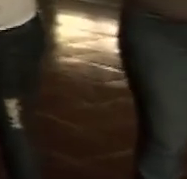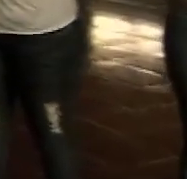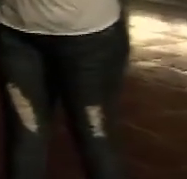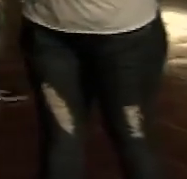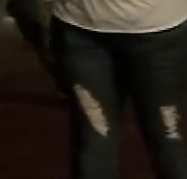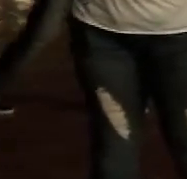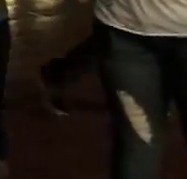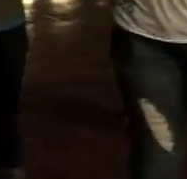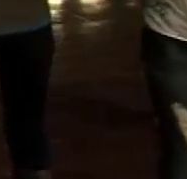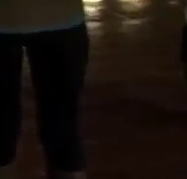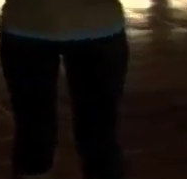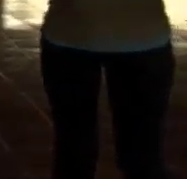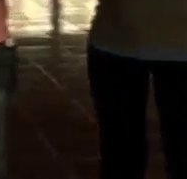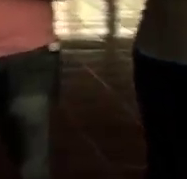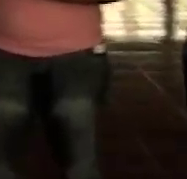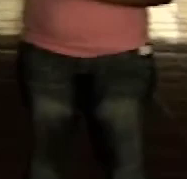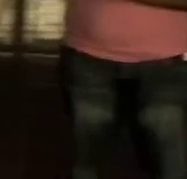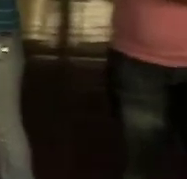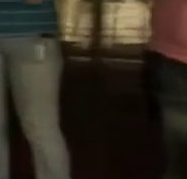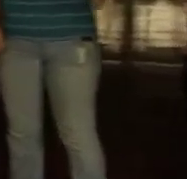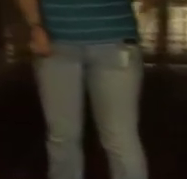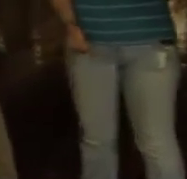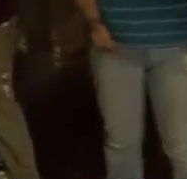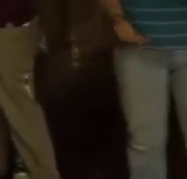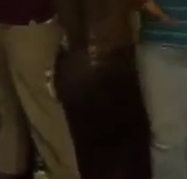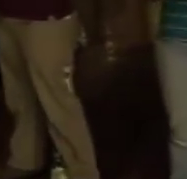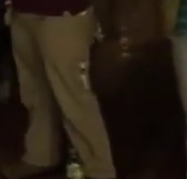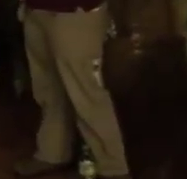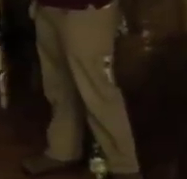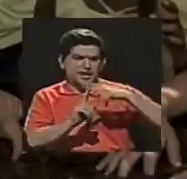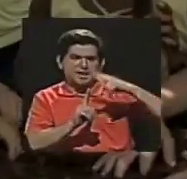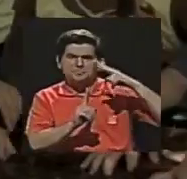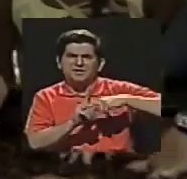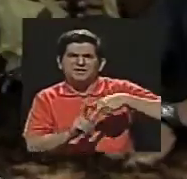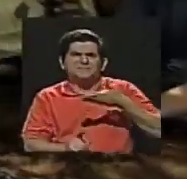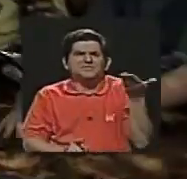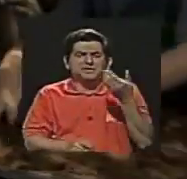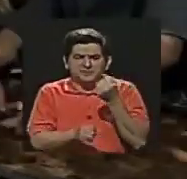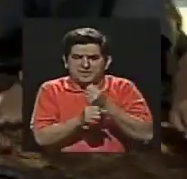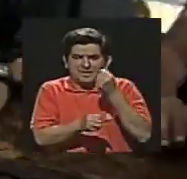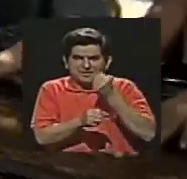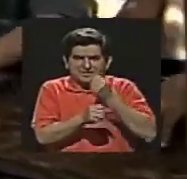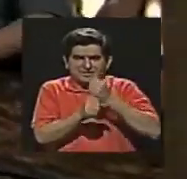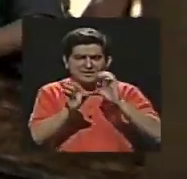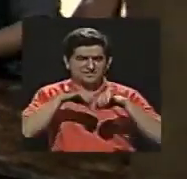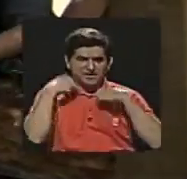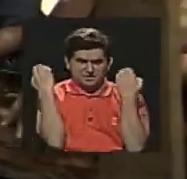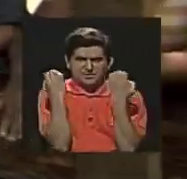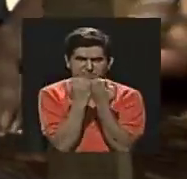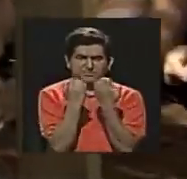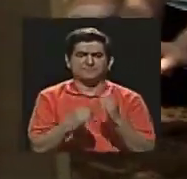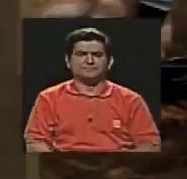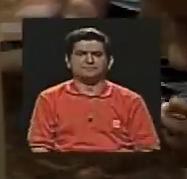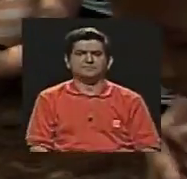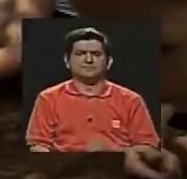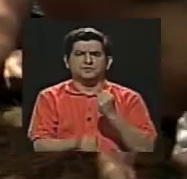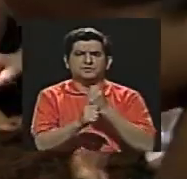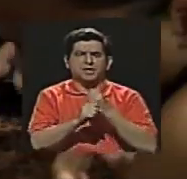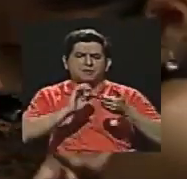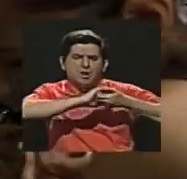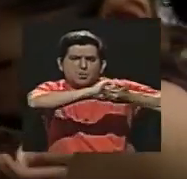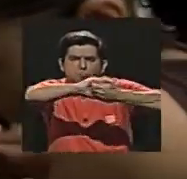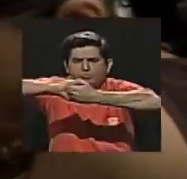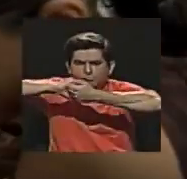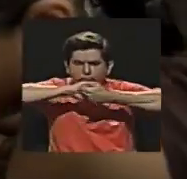en ya este sus campos eh académicos específicos la recompensa para los participantes es doble conocen y se